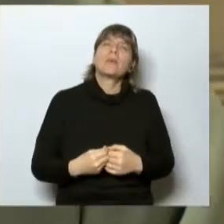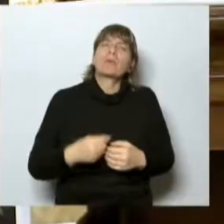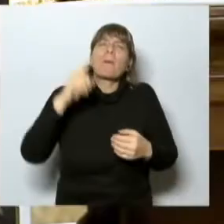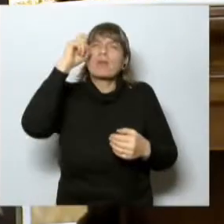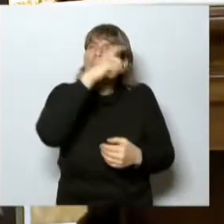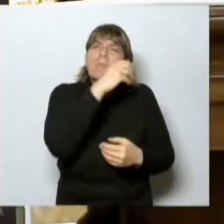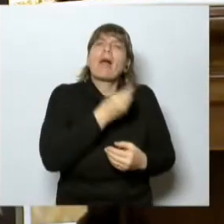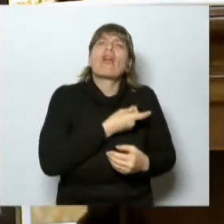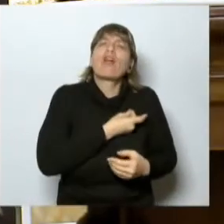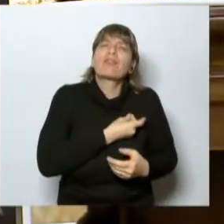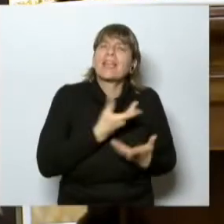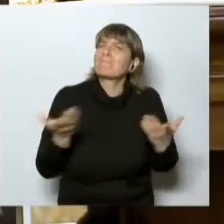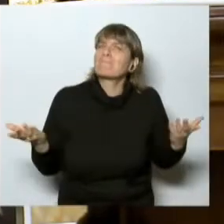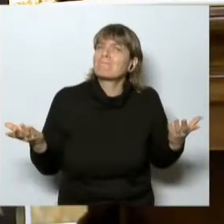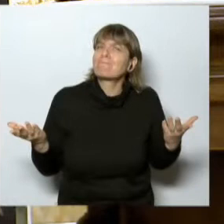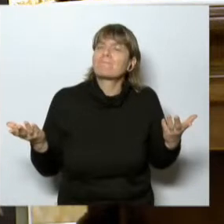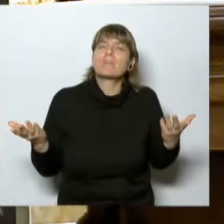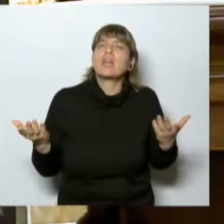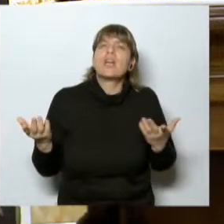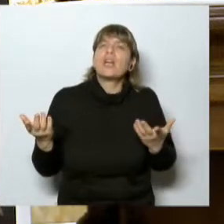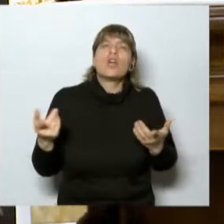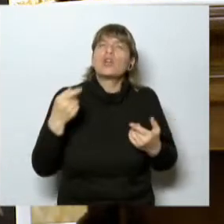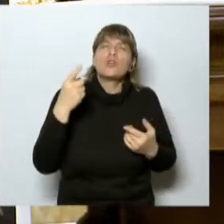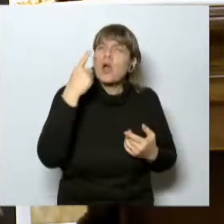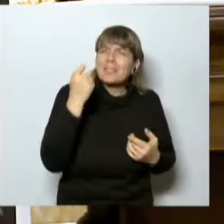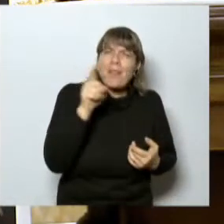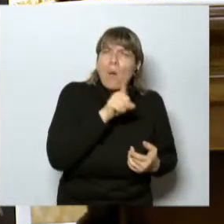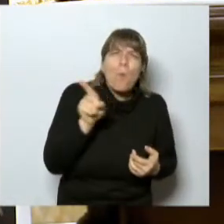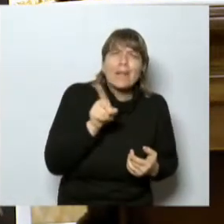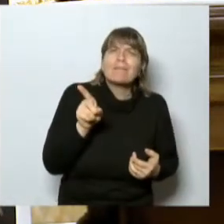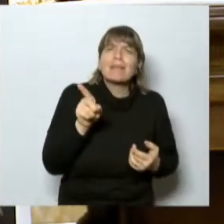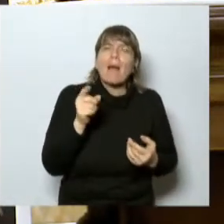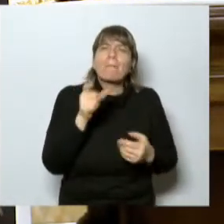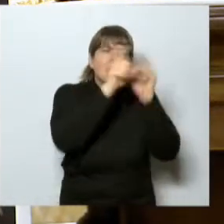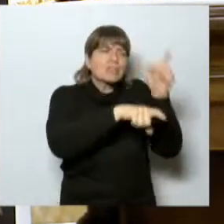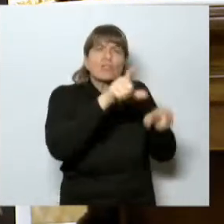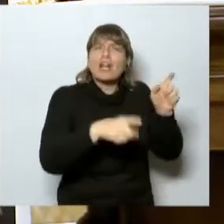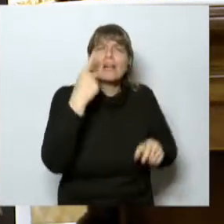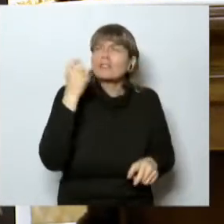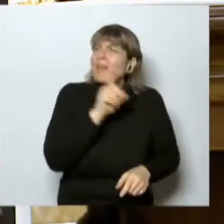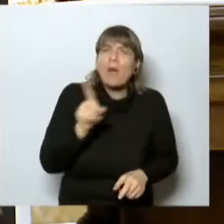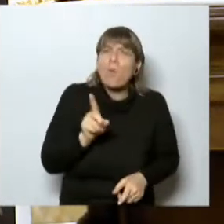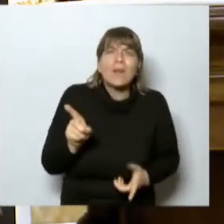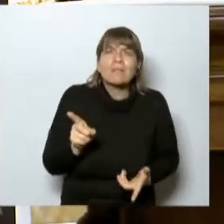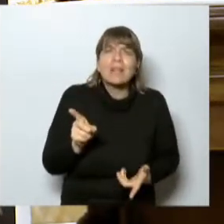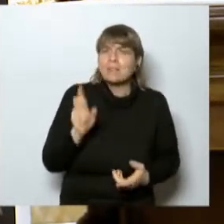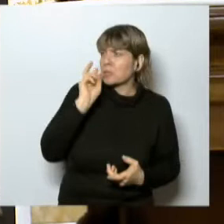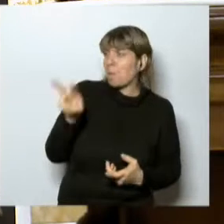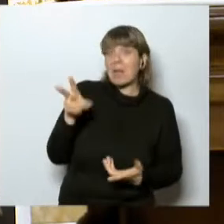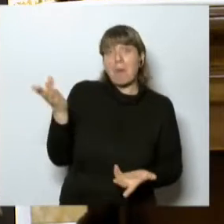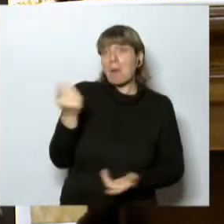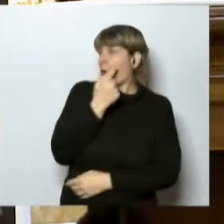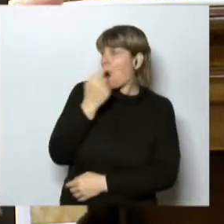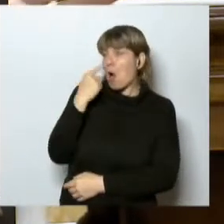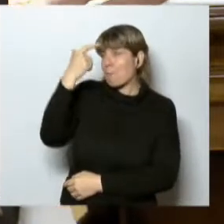cuestión? ¿Dónde está la cuestión que no lo reconocen? ¿Por qué no lo pueden reconocer? Y es verdad que si lo miraban con ojos